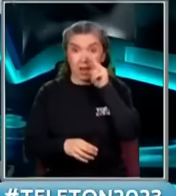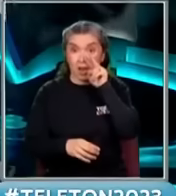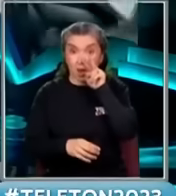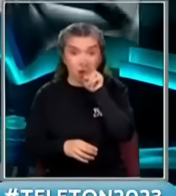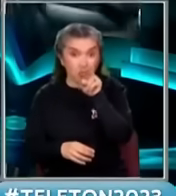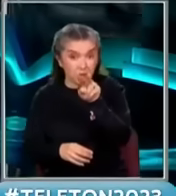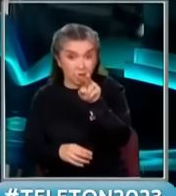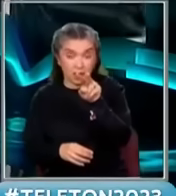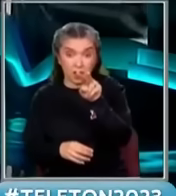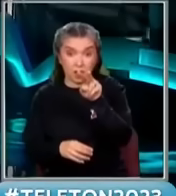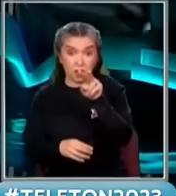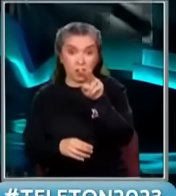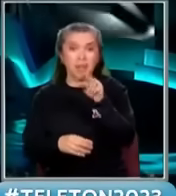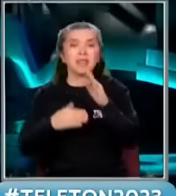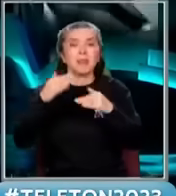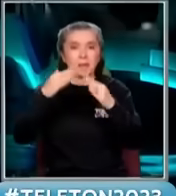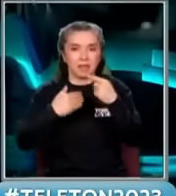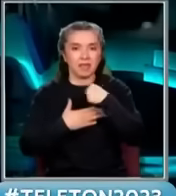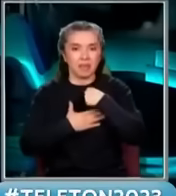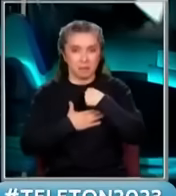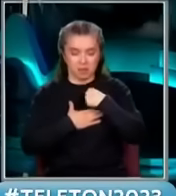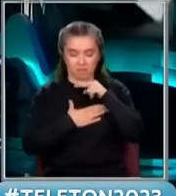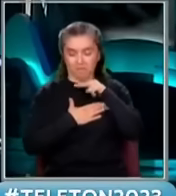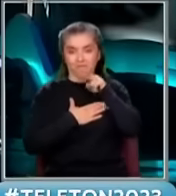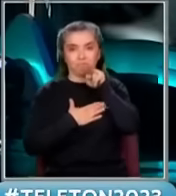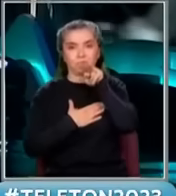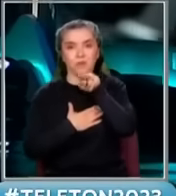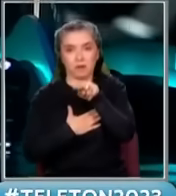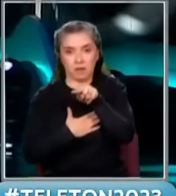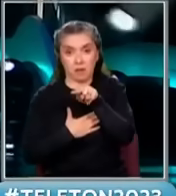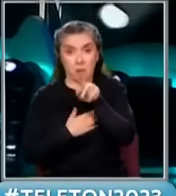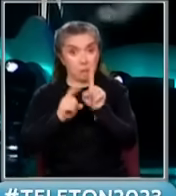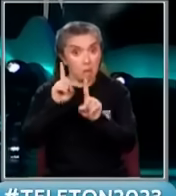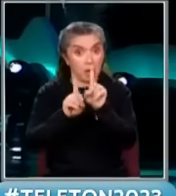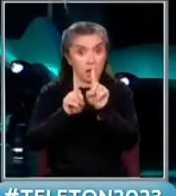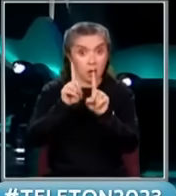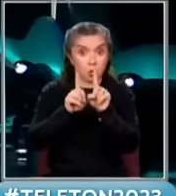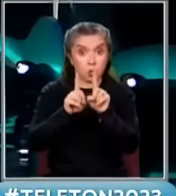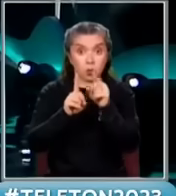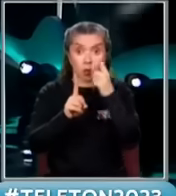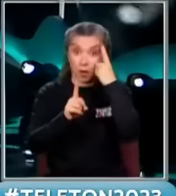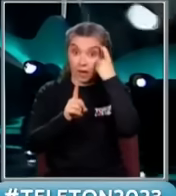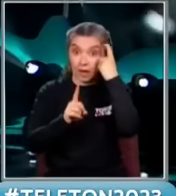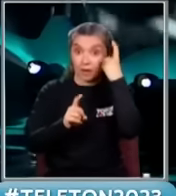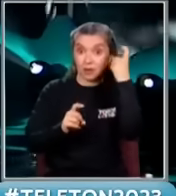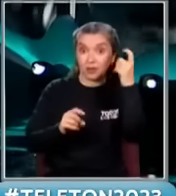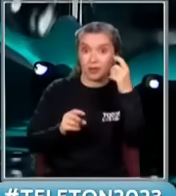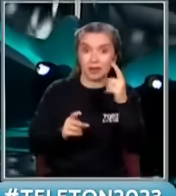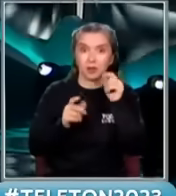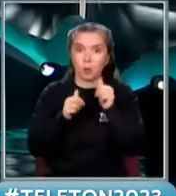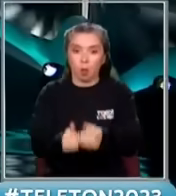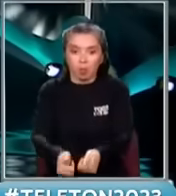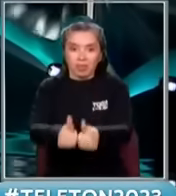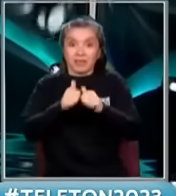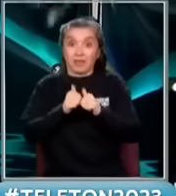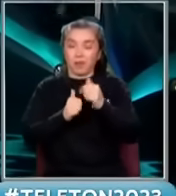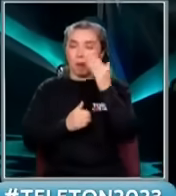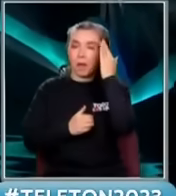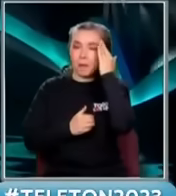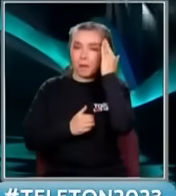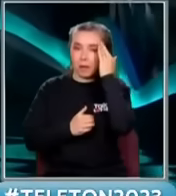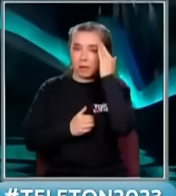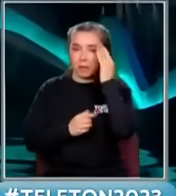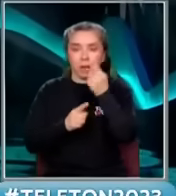está influenciado por nuestra perspectiva. Para algunos las ilusiones son desafíos divertidos para la mente. Para otros